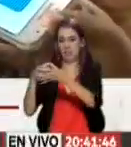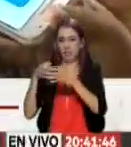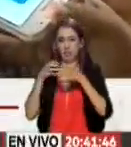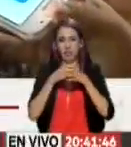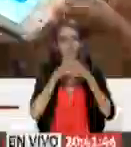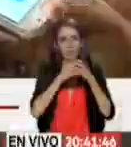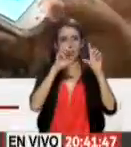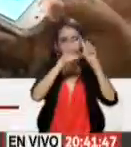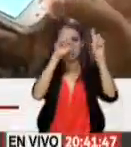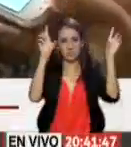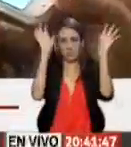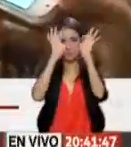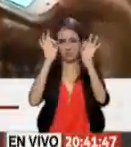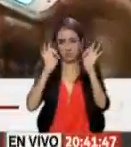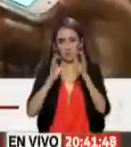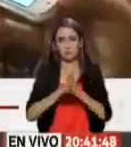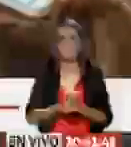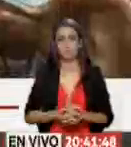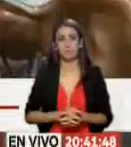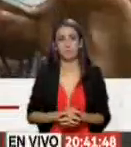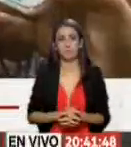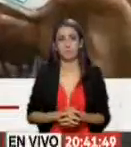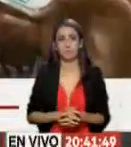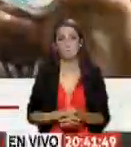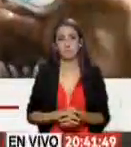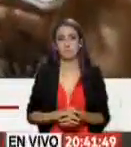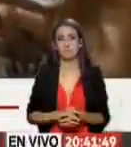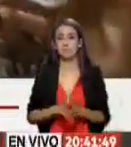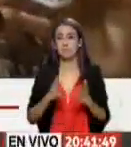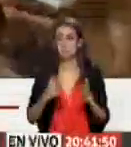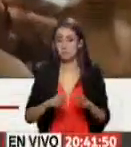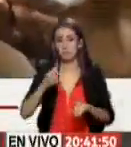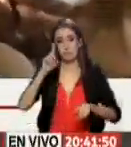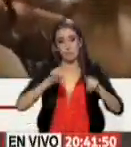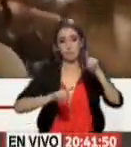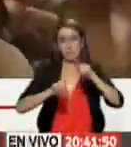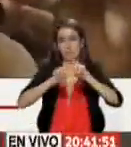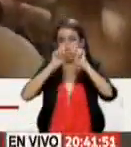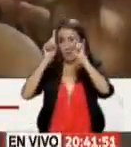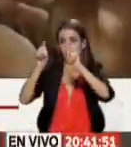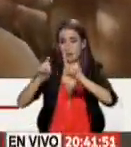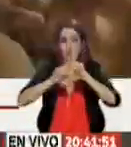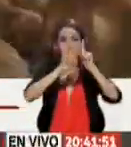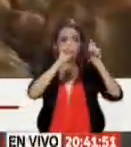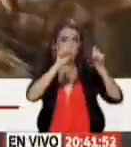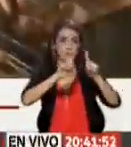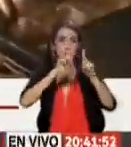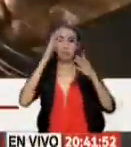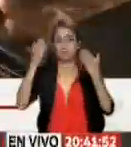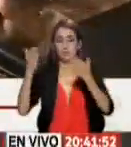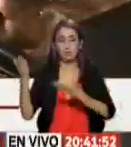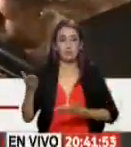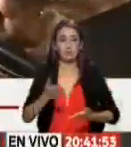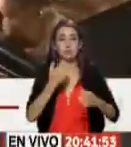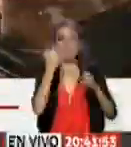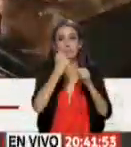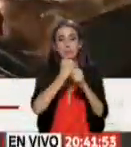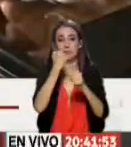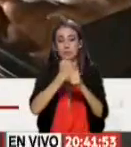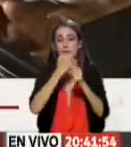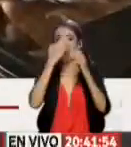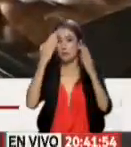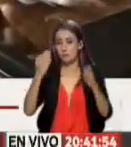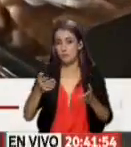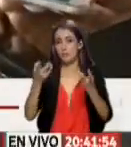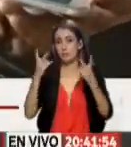sector eléctrico y sector de telecomunicaciones. En todo caso, pues ahí hay algunas preguntas que vamos a formular de los trabajadores eléctricos